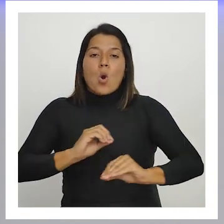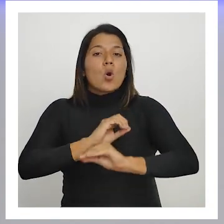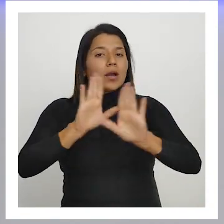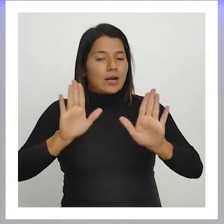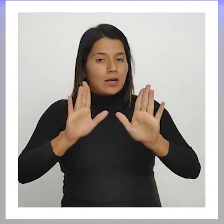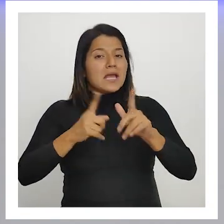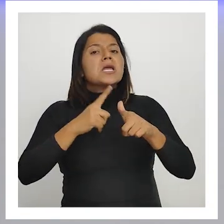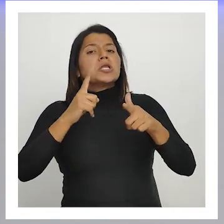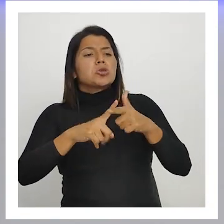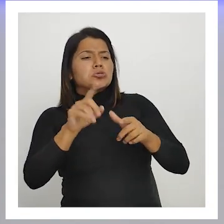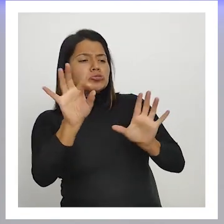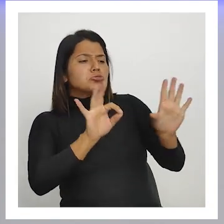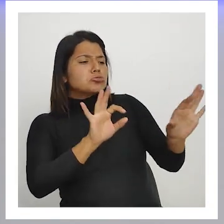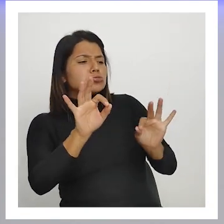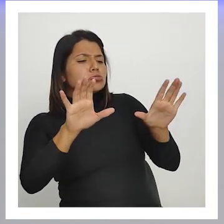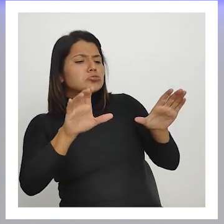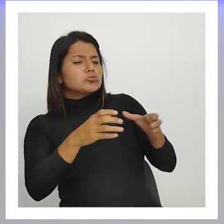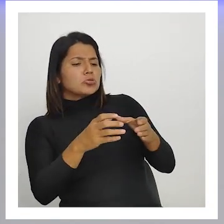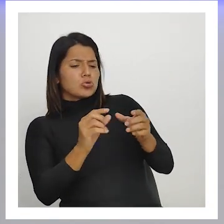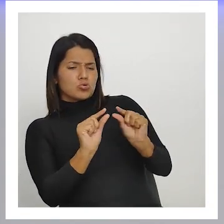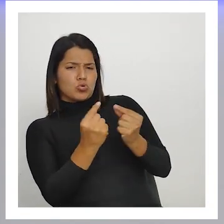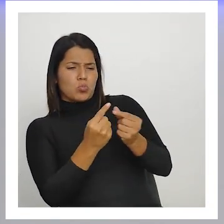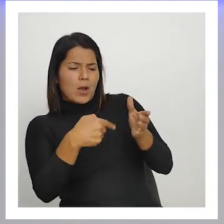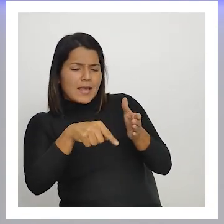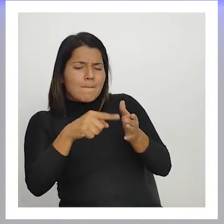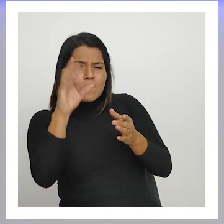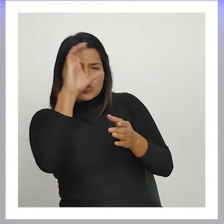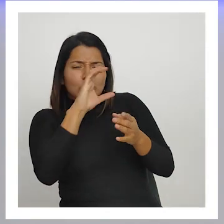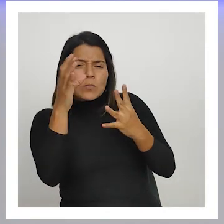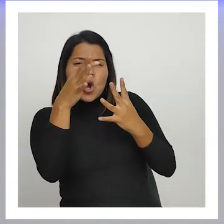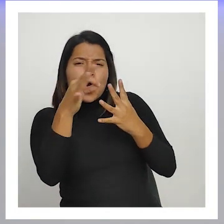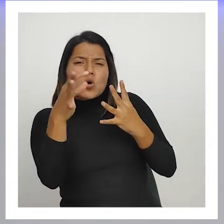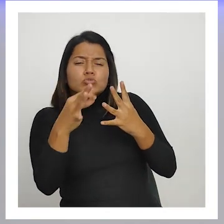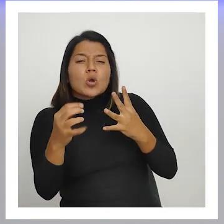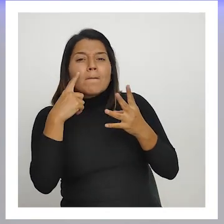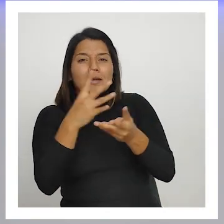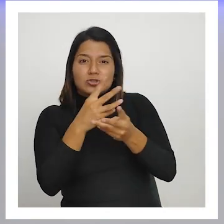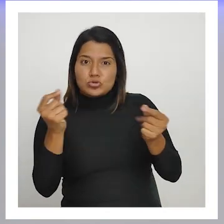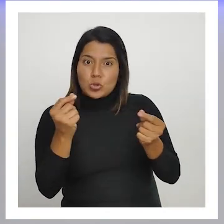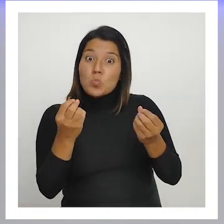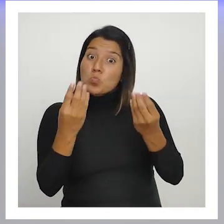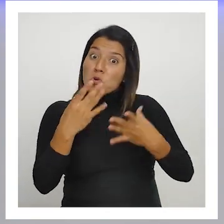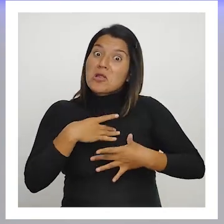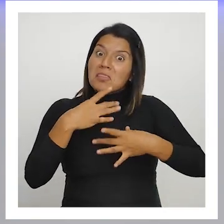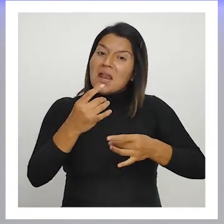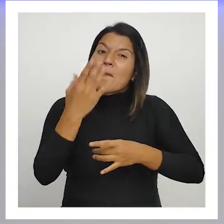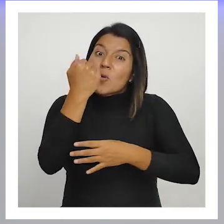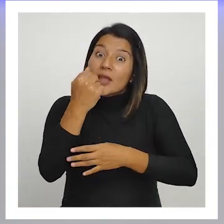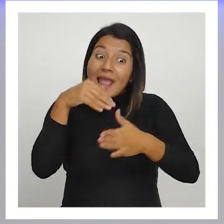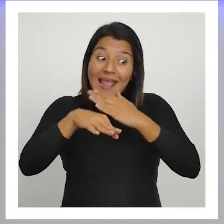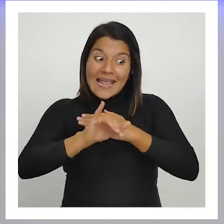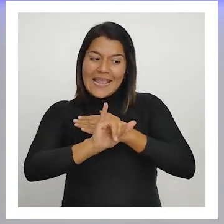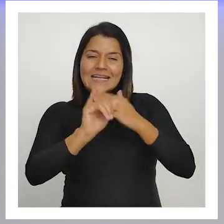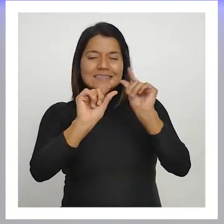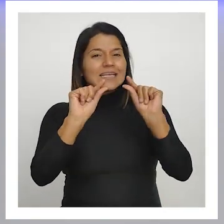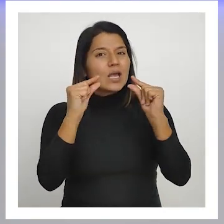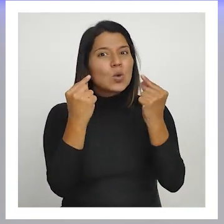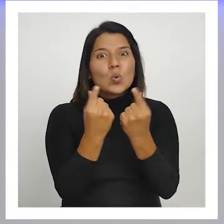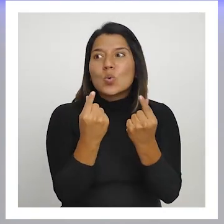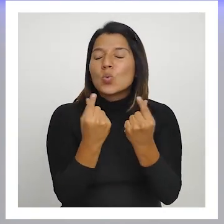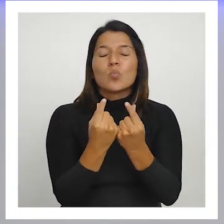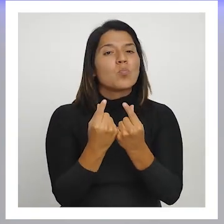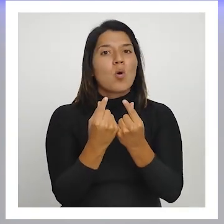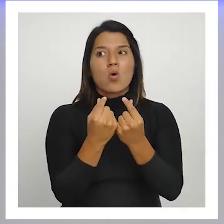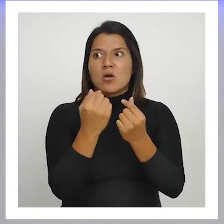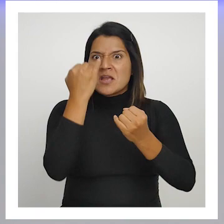estado trabajando algunas alternativas de solución. Ha sido muy interesante porque en equipo han surgido cosas que